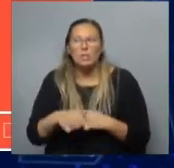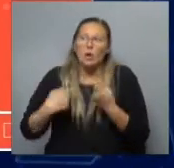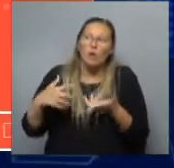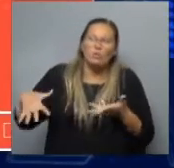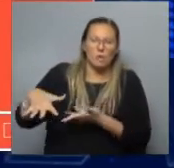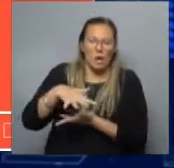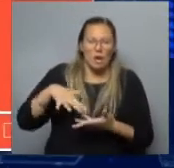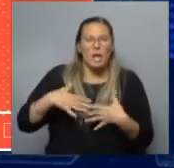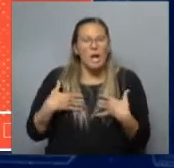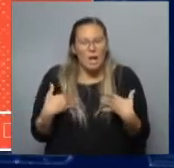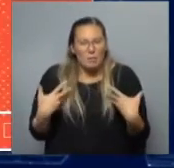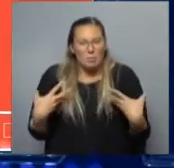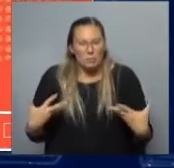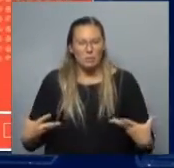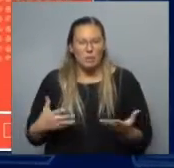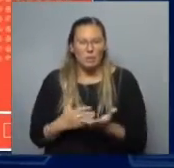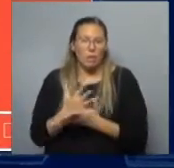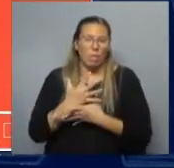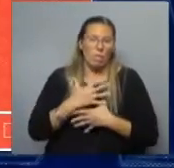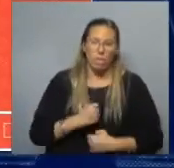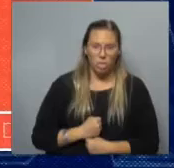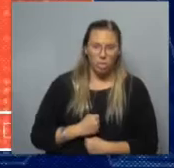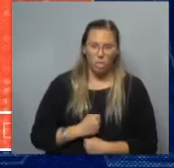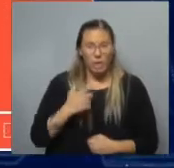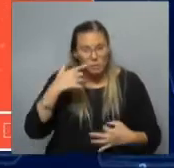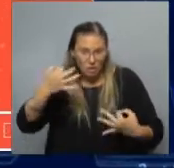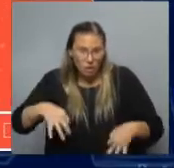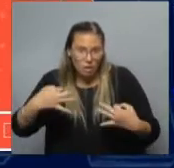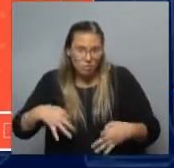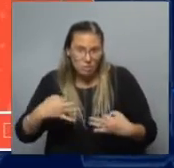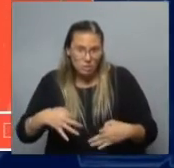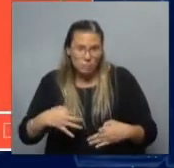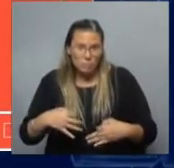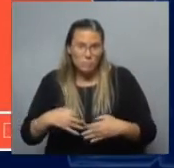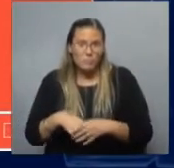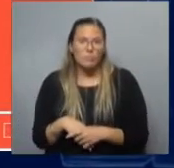parte emocional que nos han hecho pelota. Esa es la realidad.